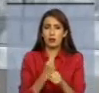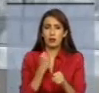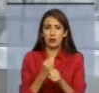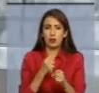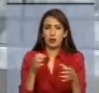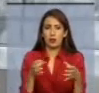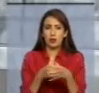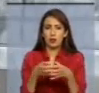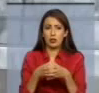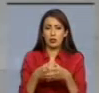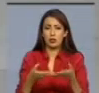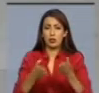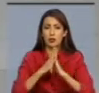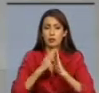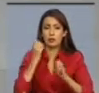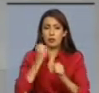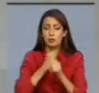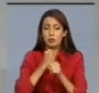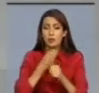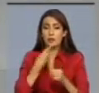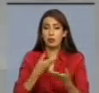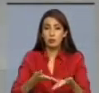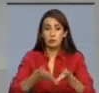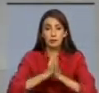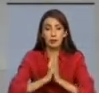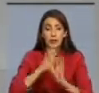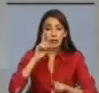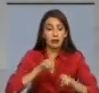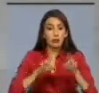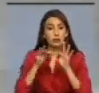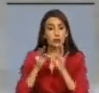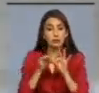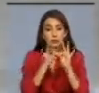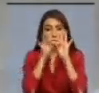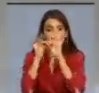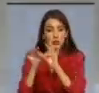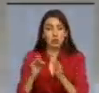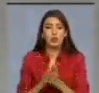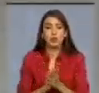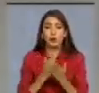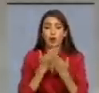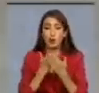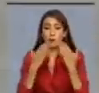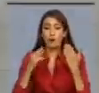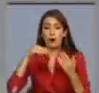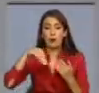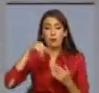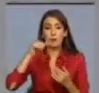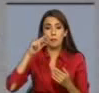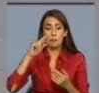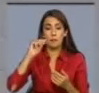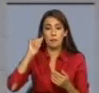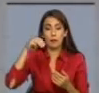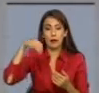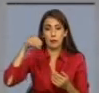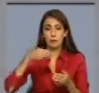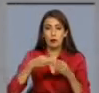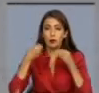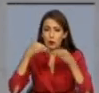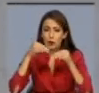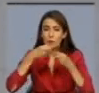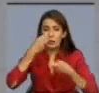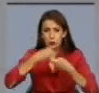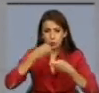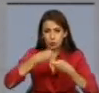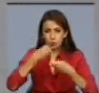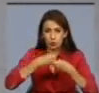algunos clientes que me piden los trabajos. La materia prima es el mármol, un material duro y a la vez delicado,